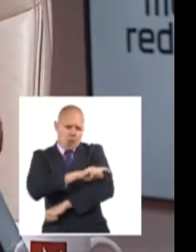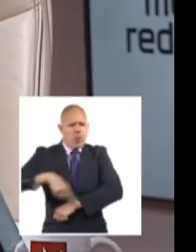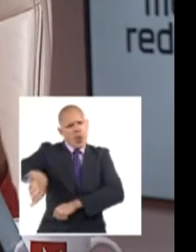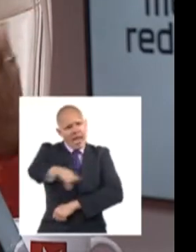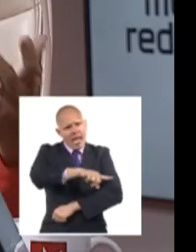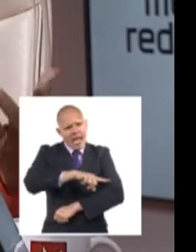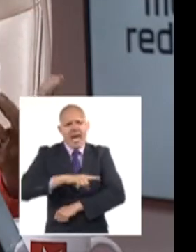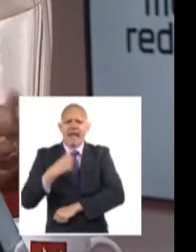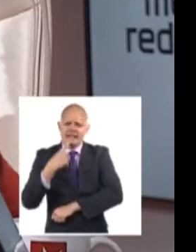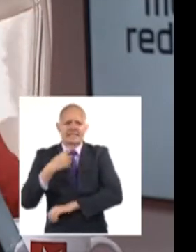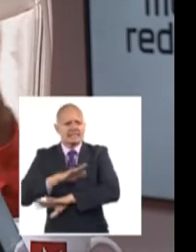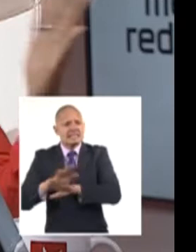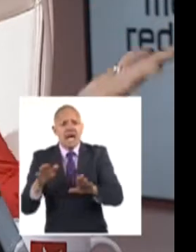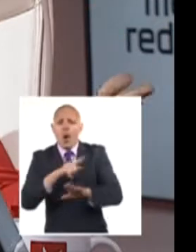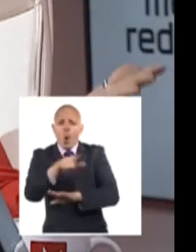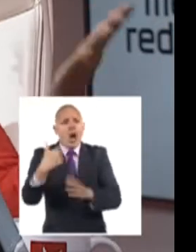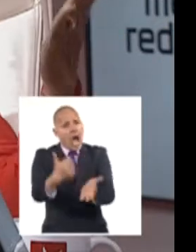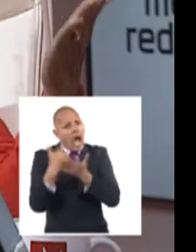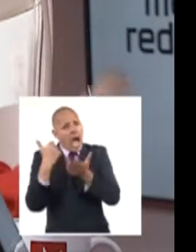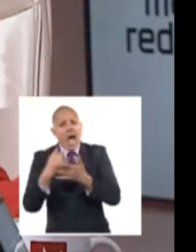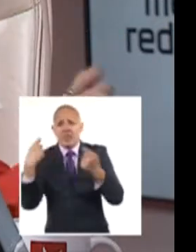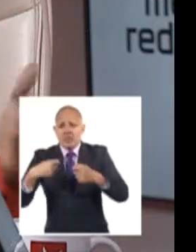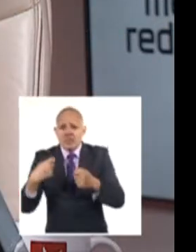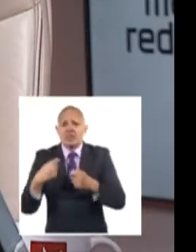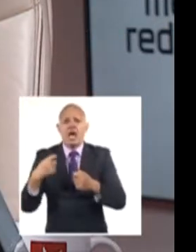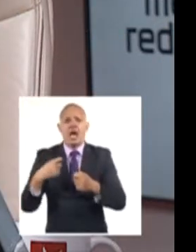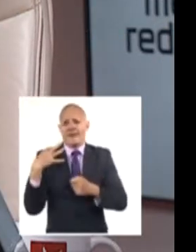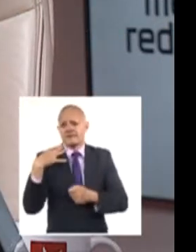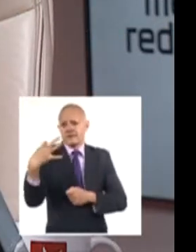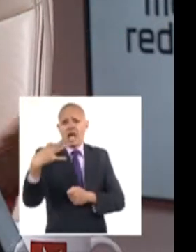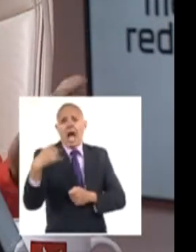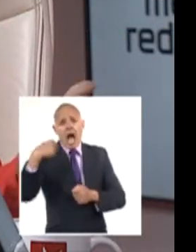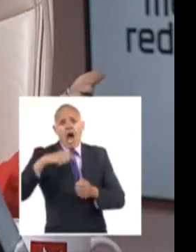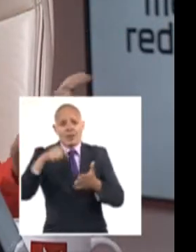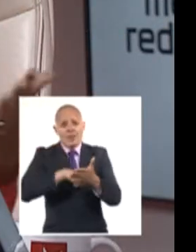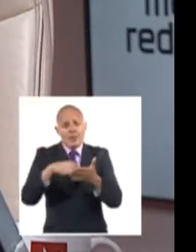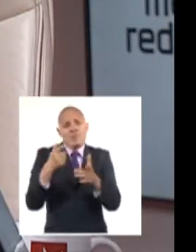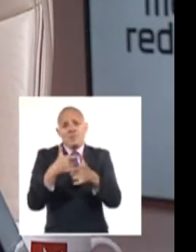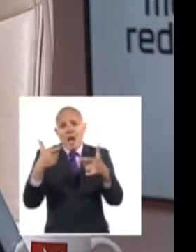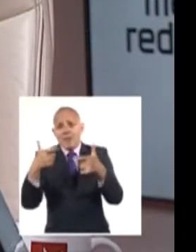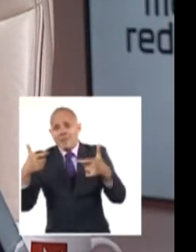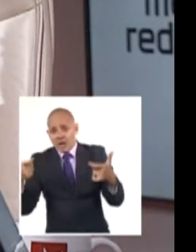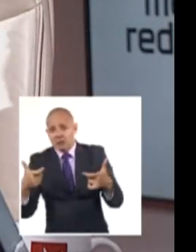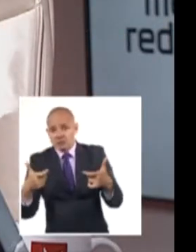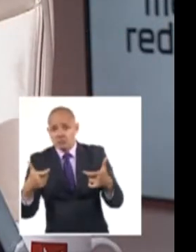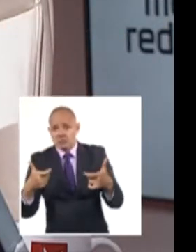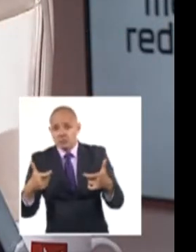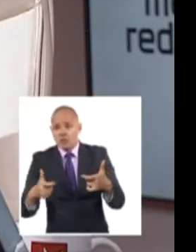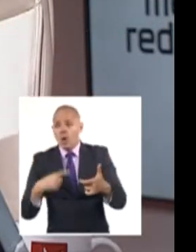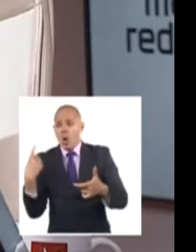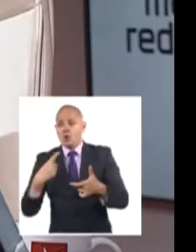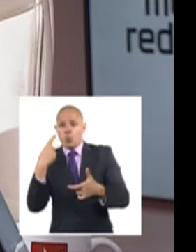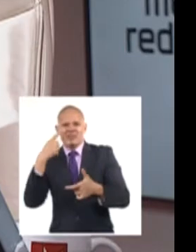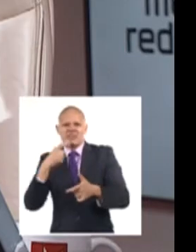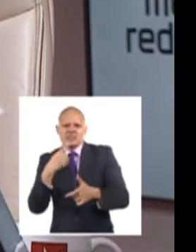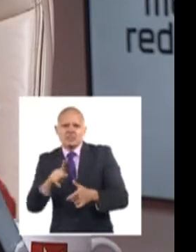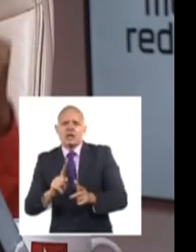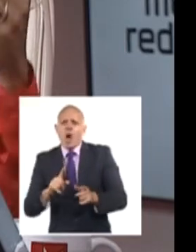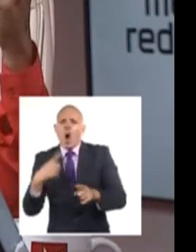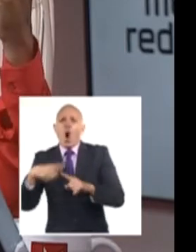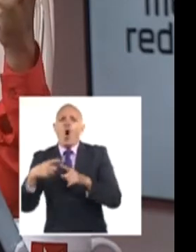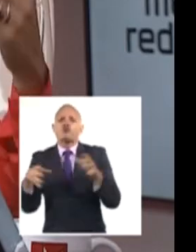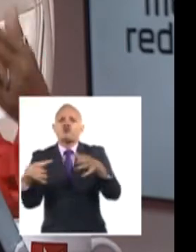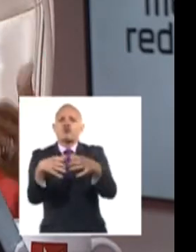con agrupaciones políticas parece poca esa posibilidad no existe porque ya la derecha le ha dado su apoyo a a hernández